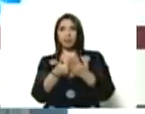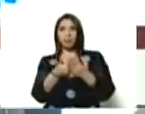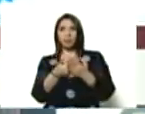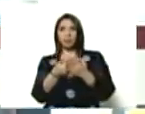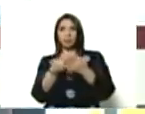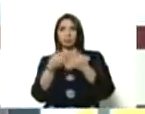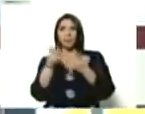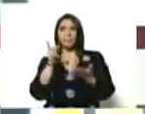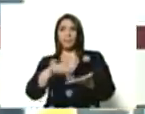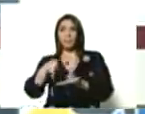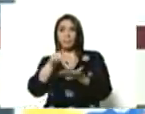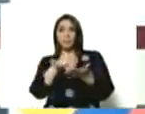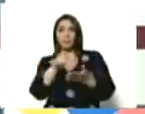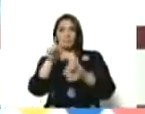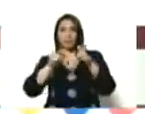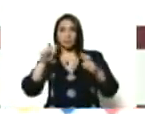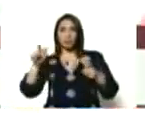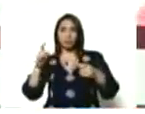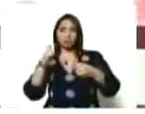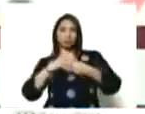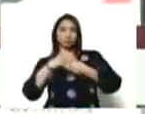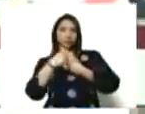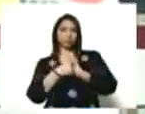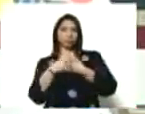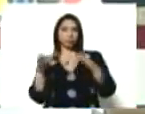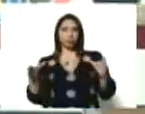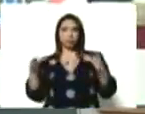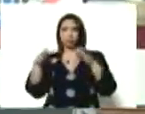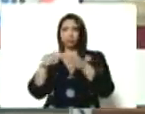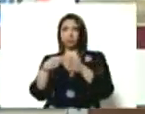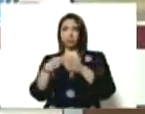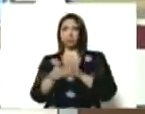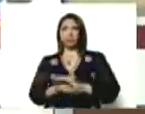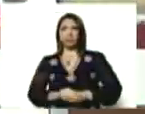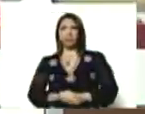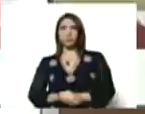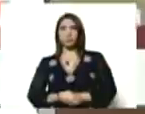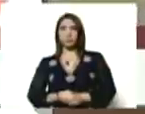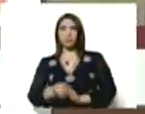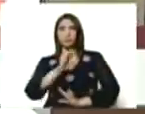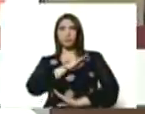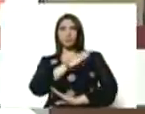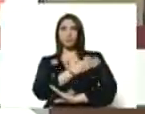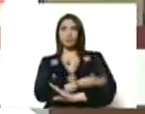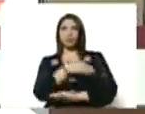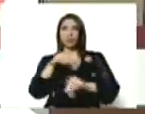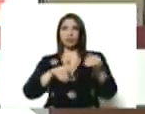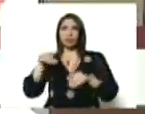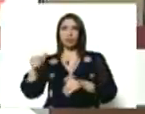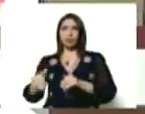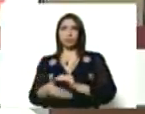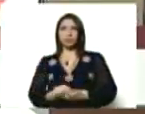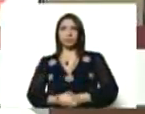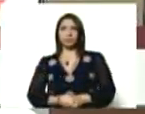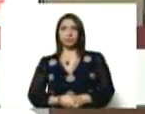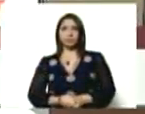de los ciudadanos rectores incorporados a los órganos subordinados del Poder electoral. Este